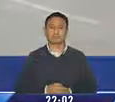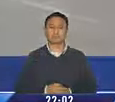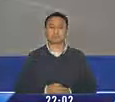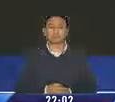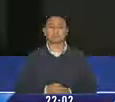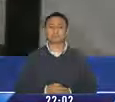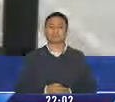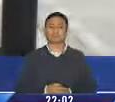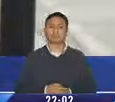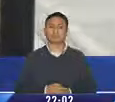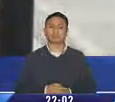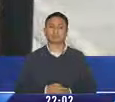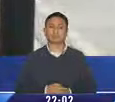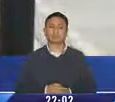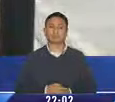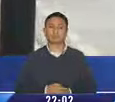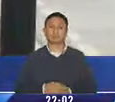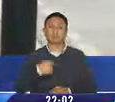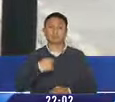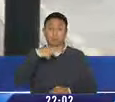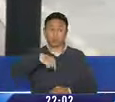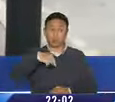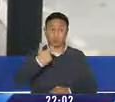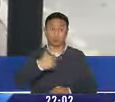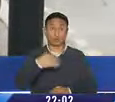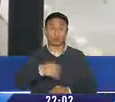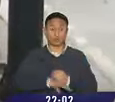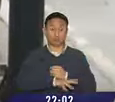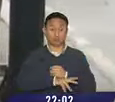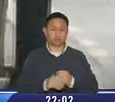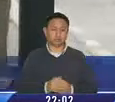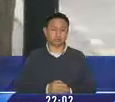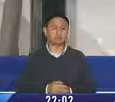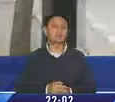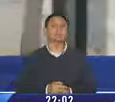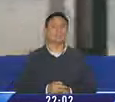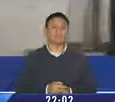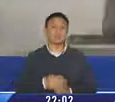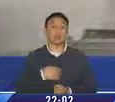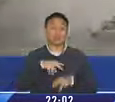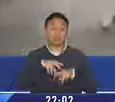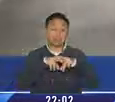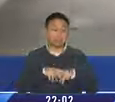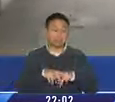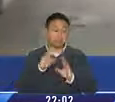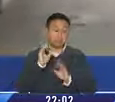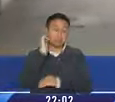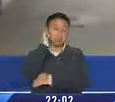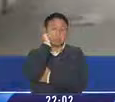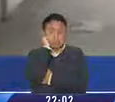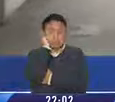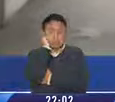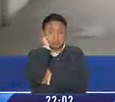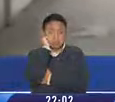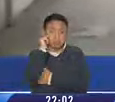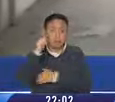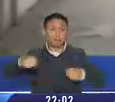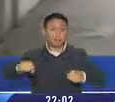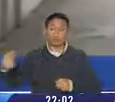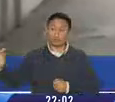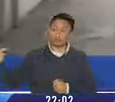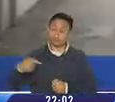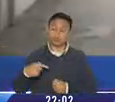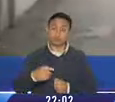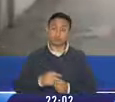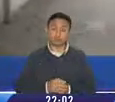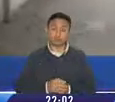seguridad. Una vez casi me asaltan a mí, se llevaba este celular. Yo estaba sentado aquí y vinieron dos en una moto. Como